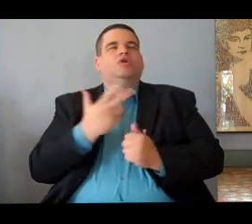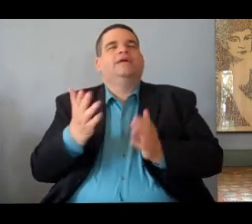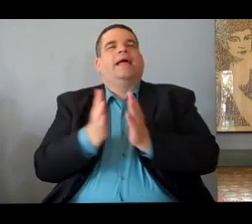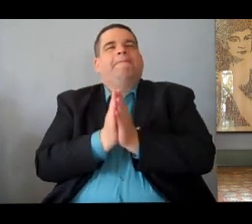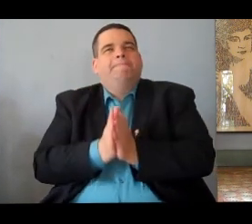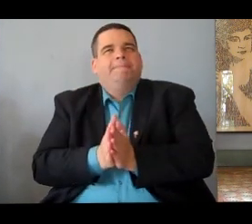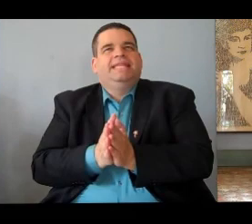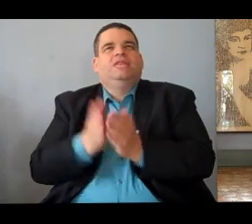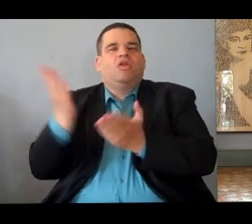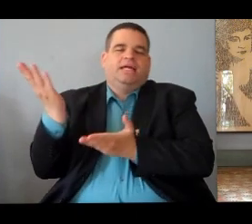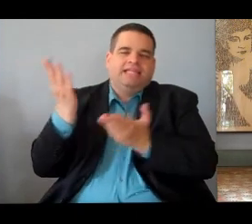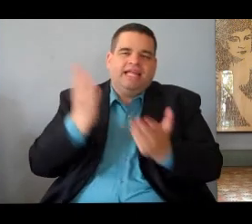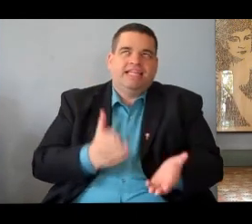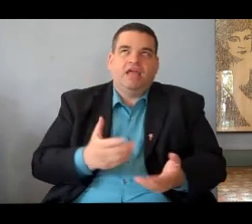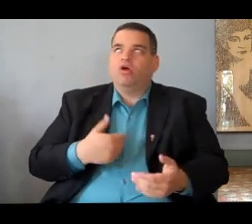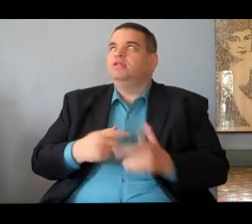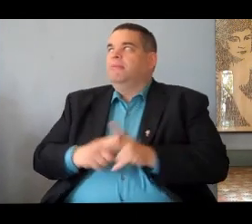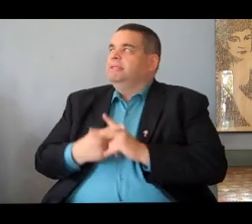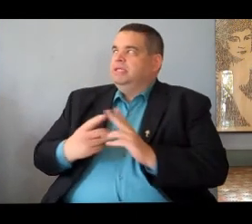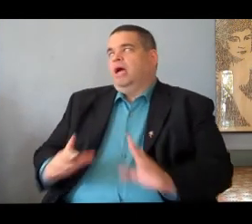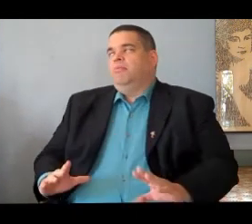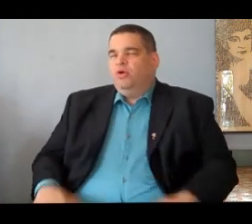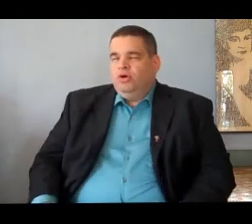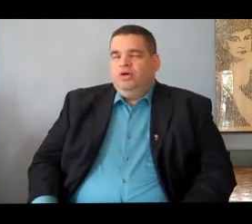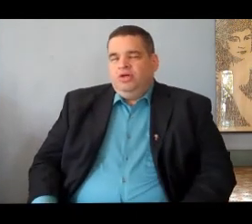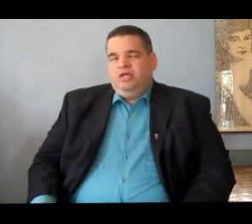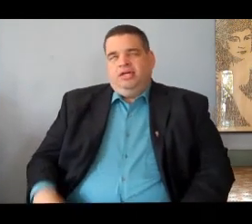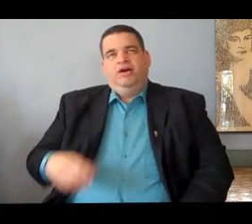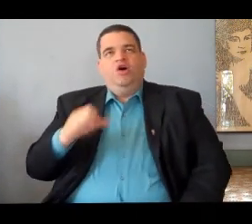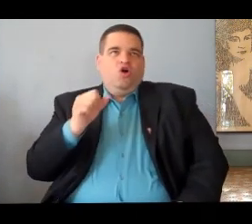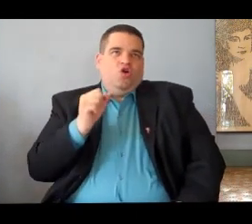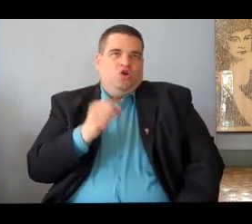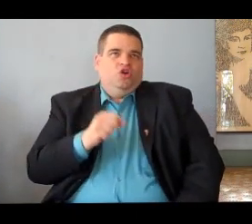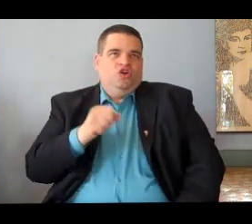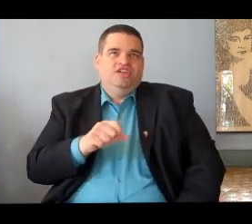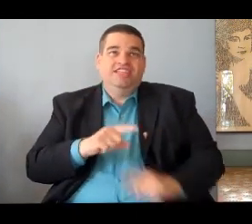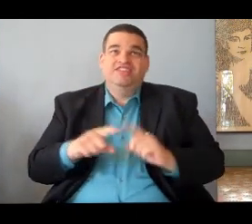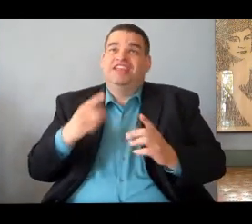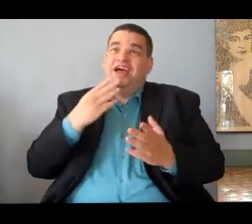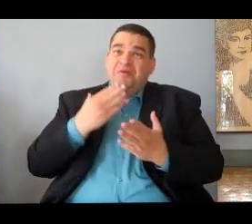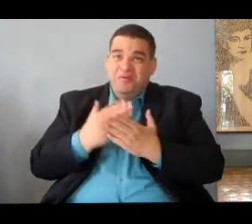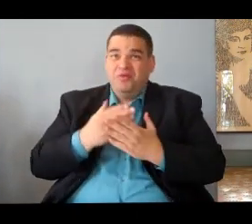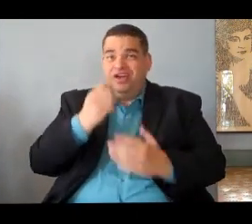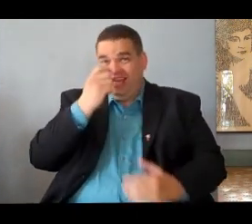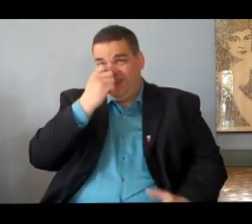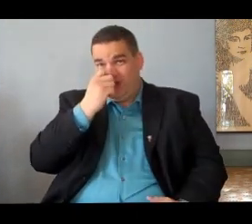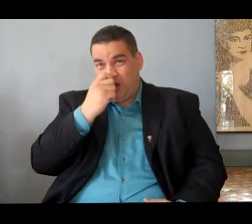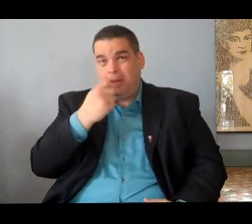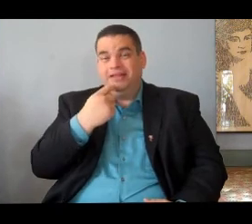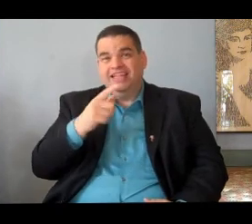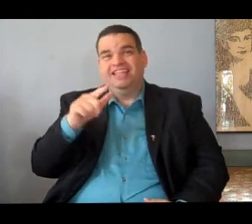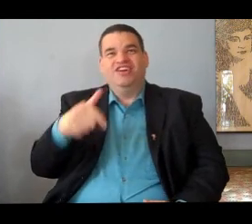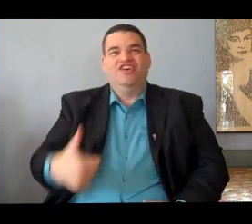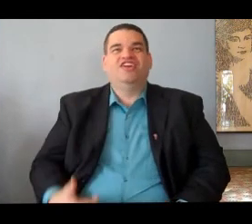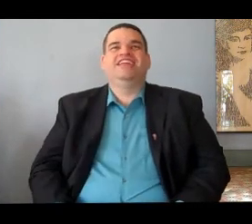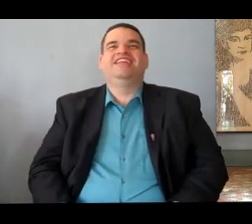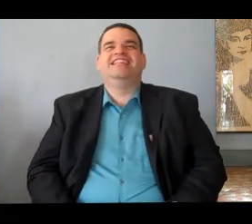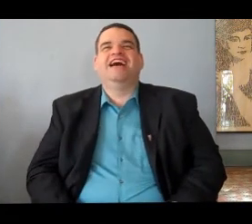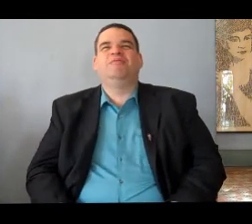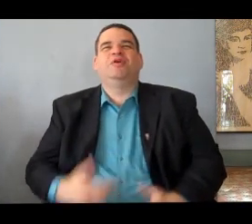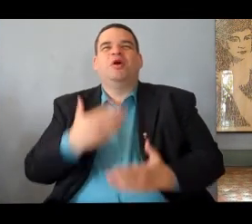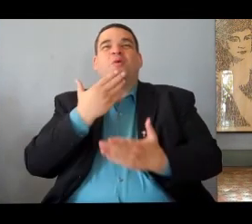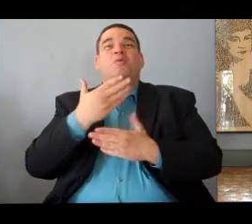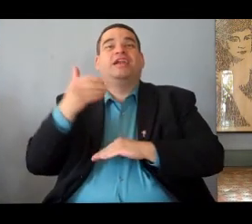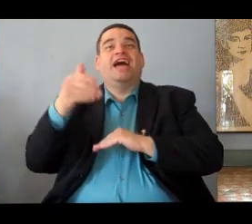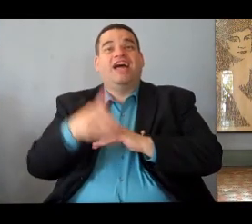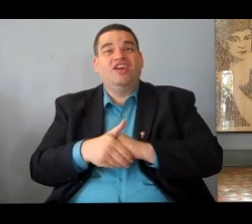les haya concedido. Ya empezamos. ¡Oh, sí! ¡Eso está bueno! Sí, te digo ahorita. Buenas